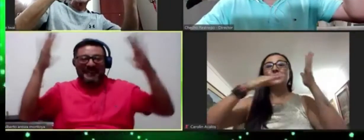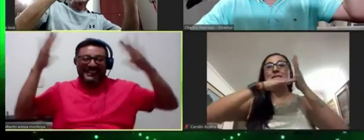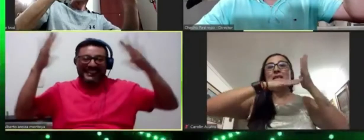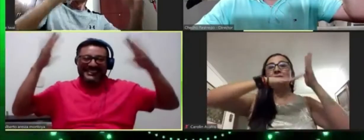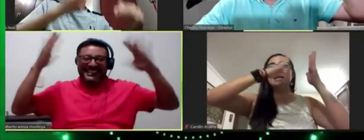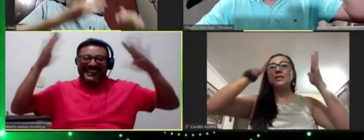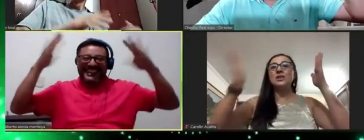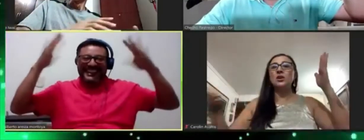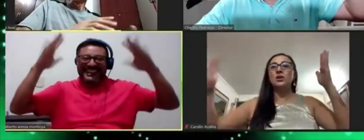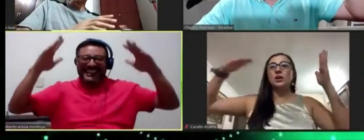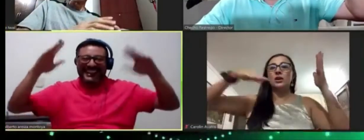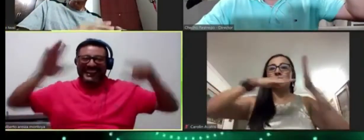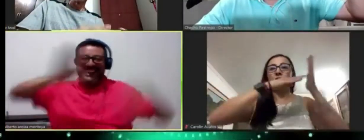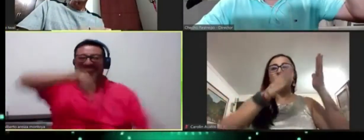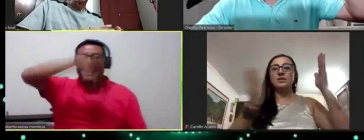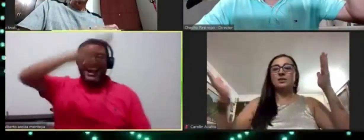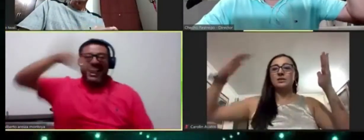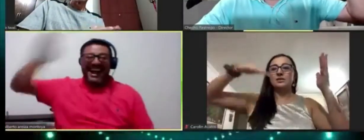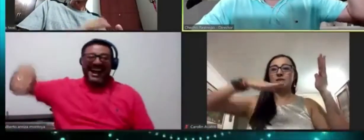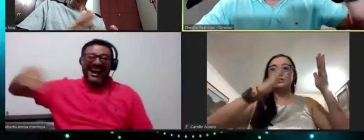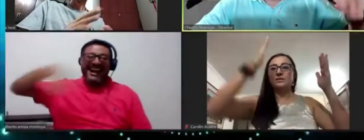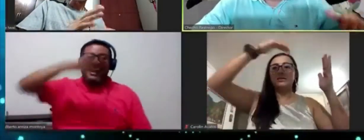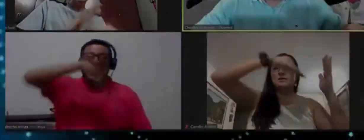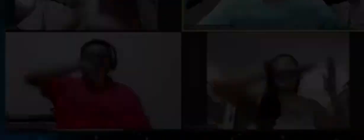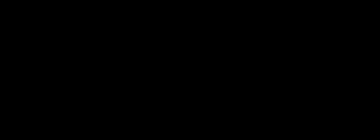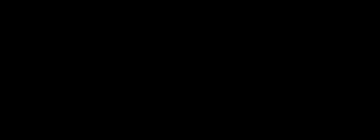chao. Chao, chao.